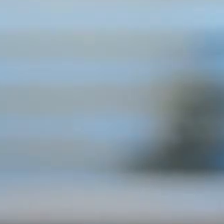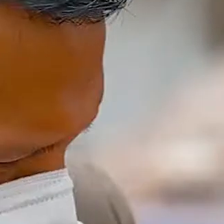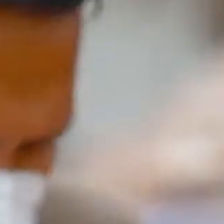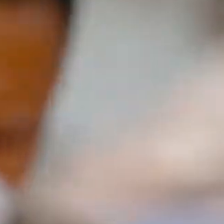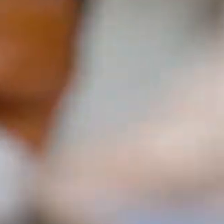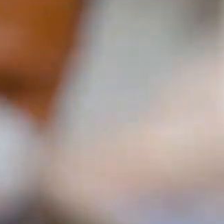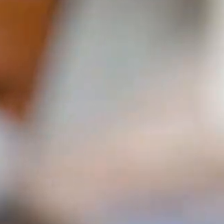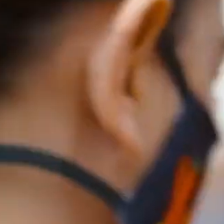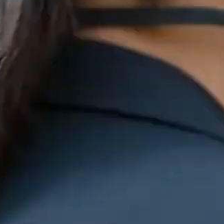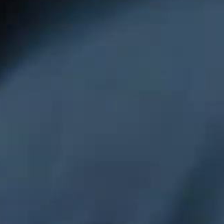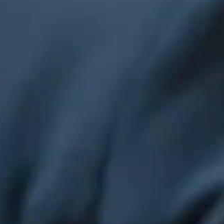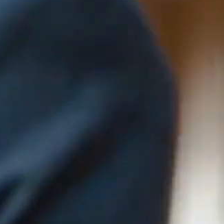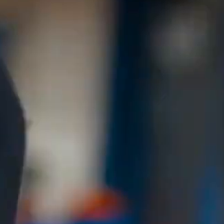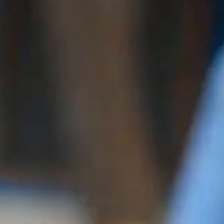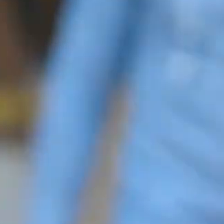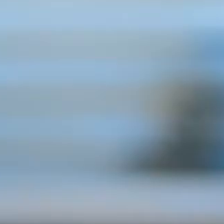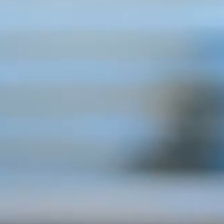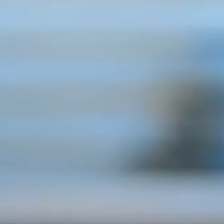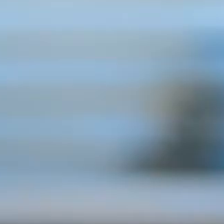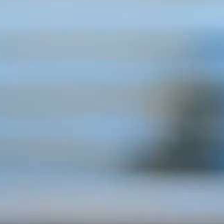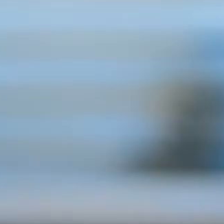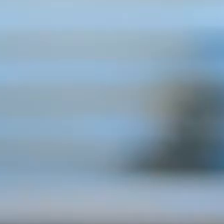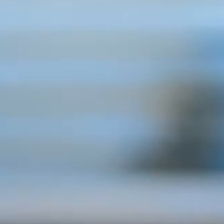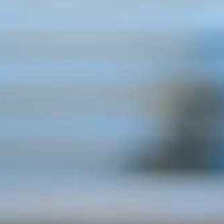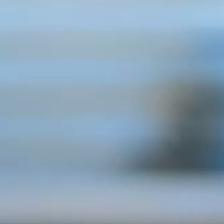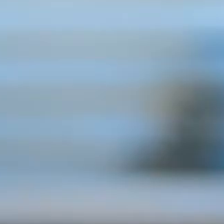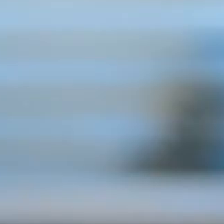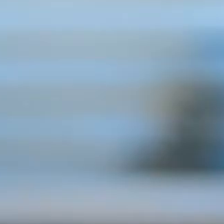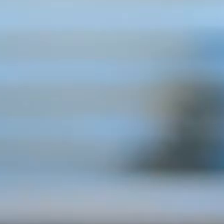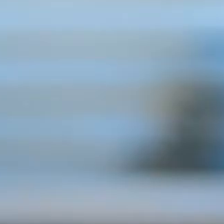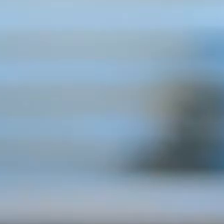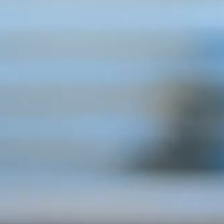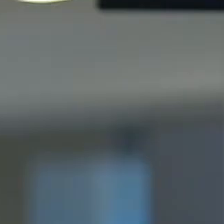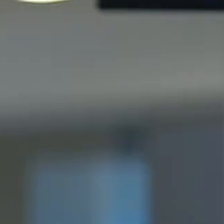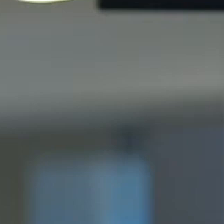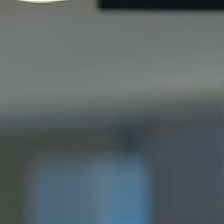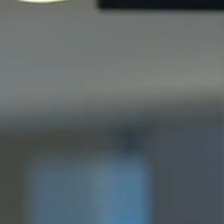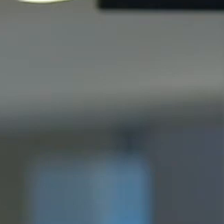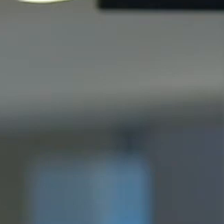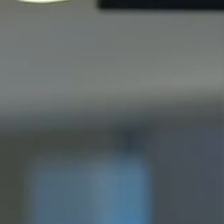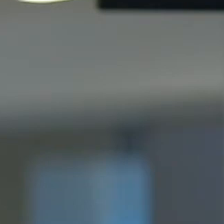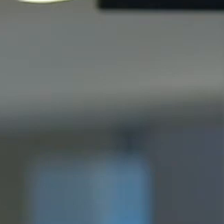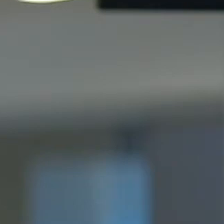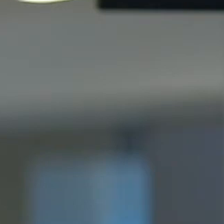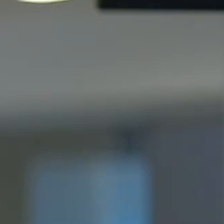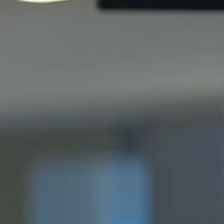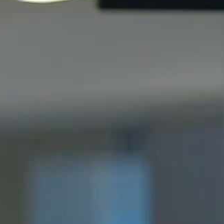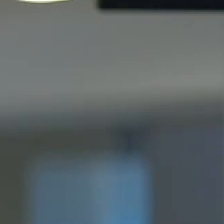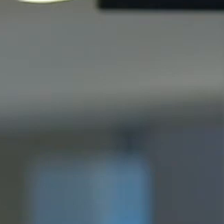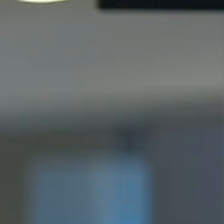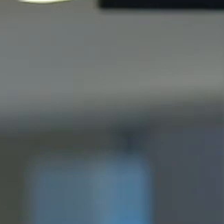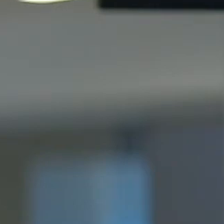344-3333. Te pedimos que seas puntual para que puedas recibir la atención que necesitas. Es por eso, llega en tu